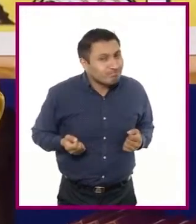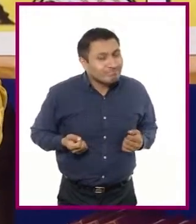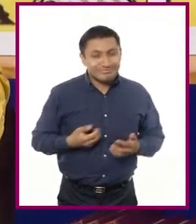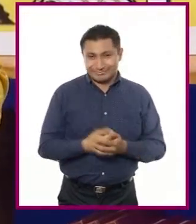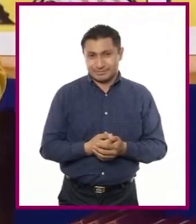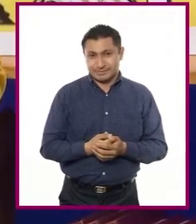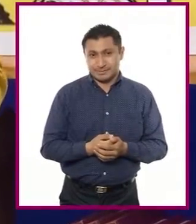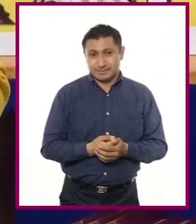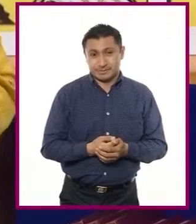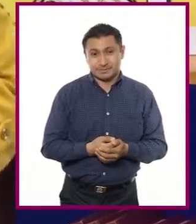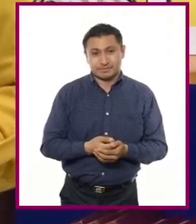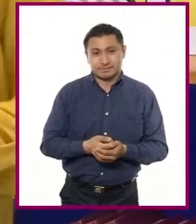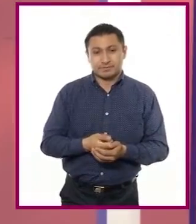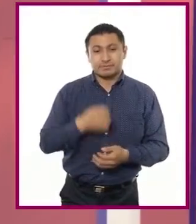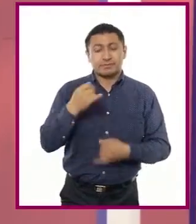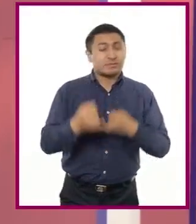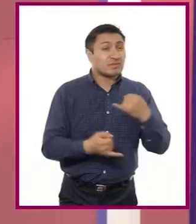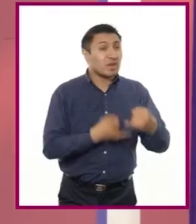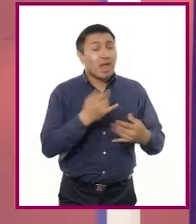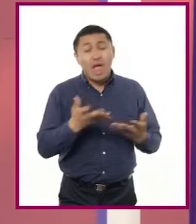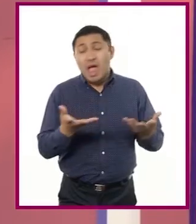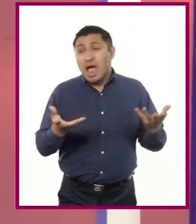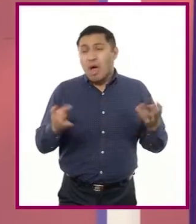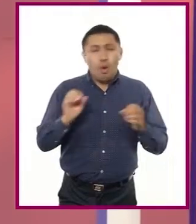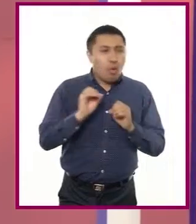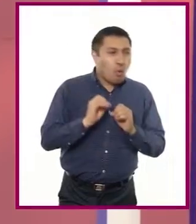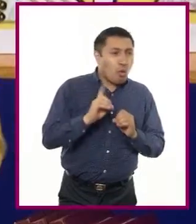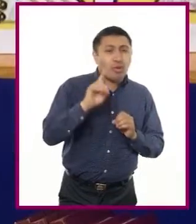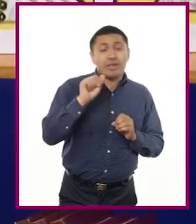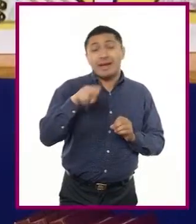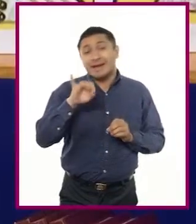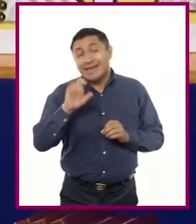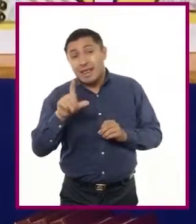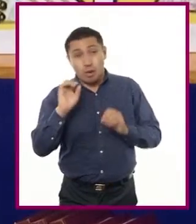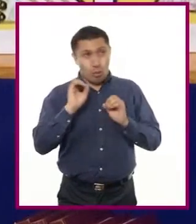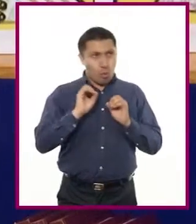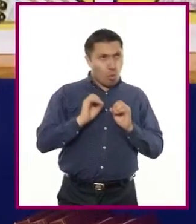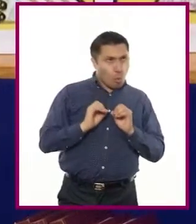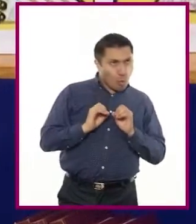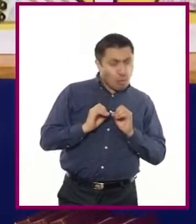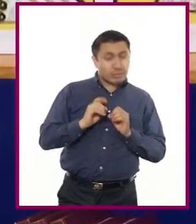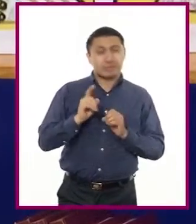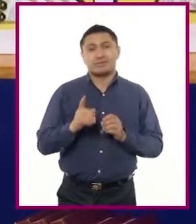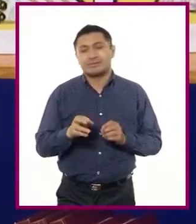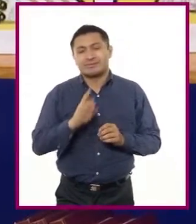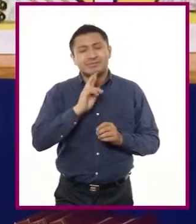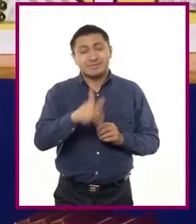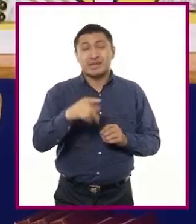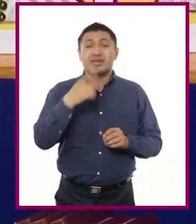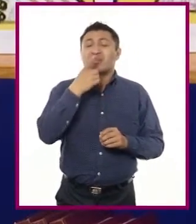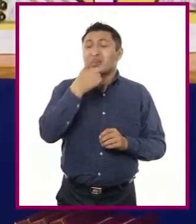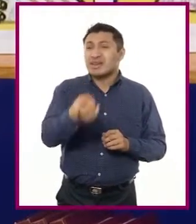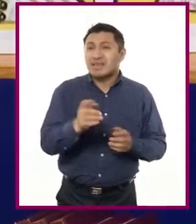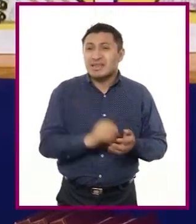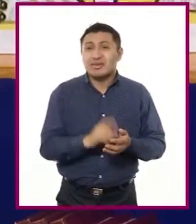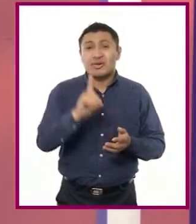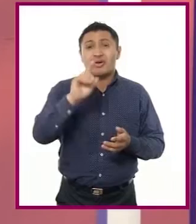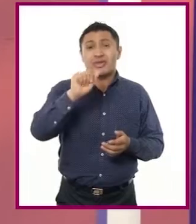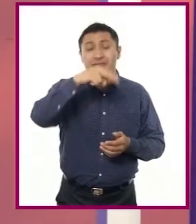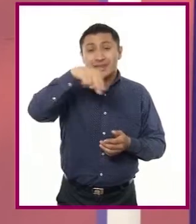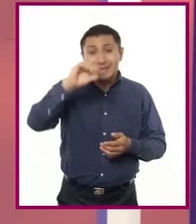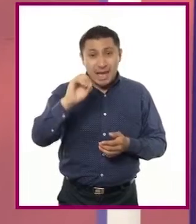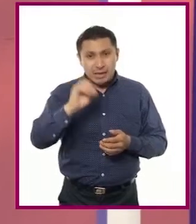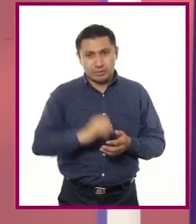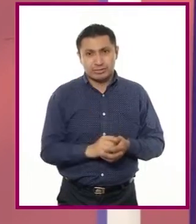Juguemos, Daniel, o... Ya no te voy a decir Daniel. Con aquello del lenguaje coloquial, ¿qué te parece que mejor te diga Dano?